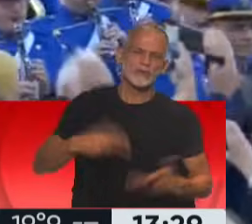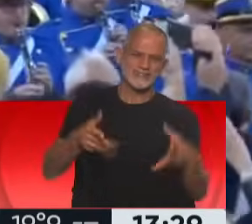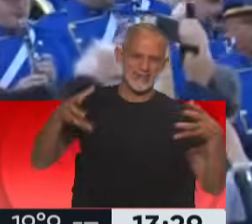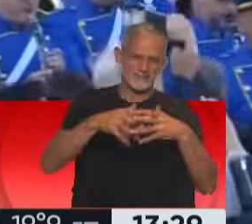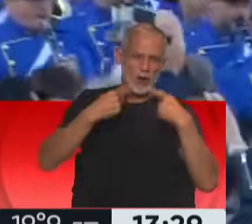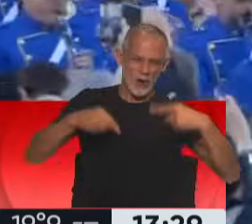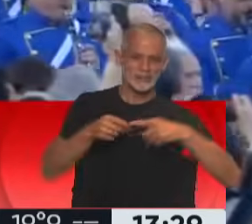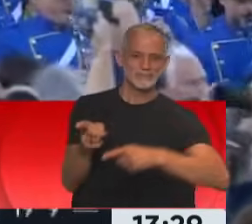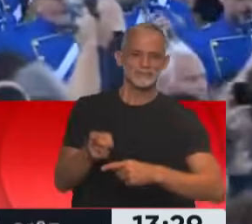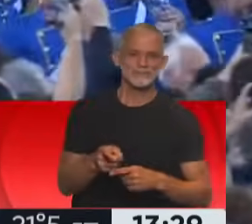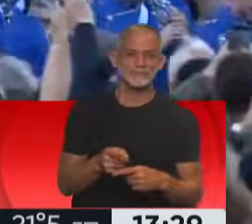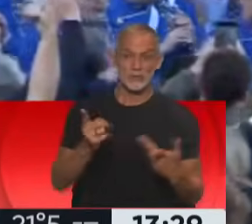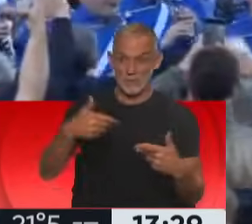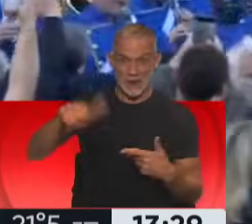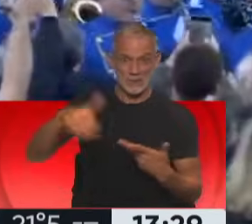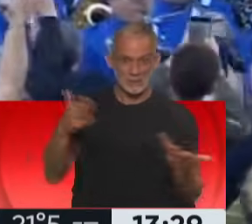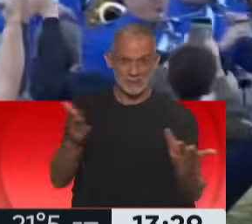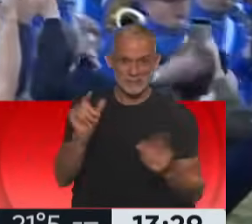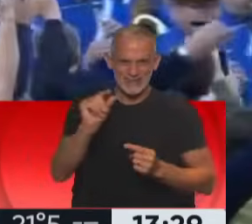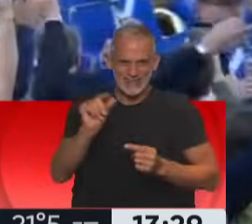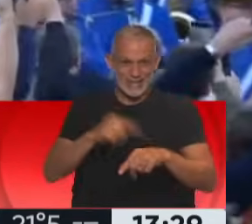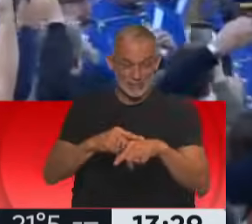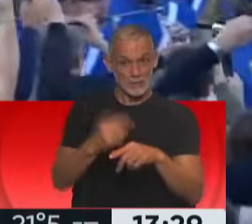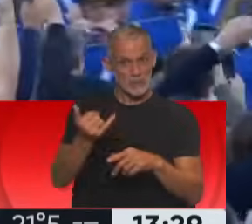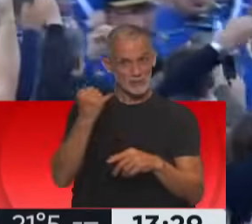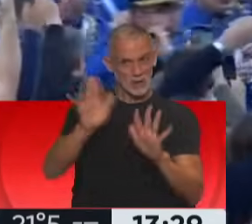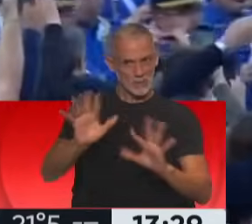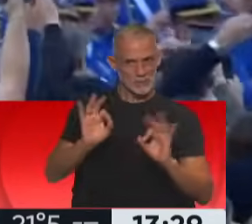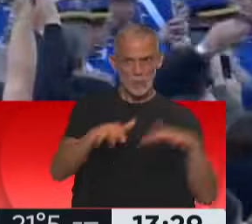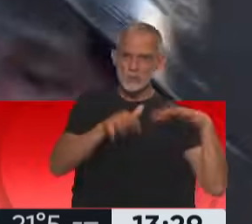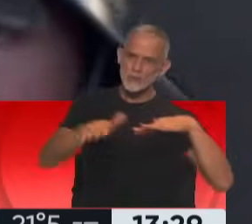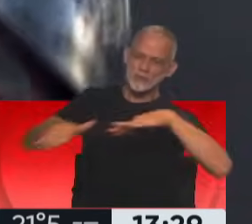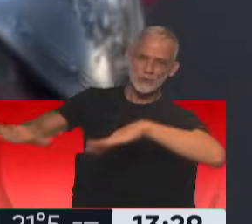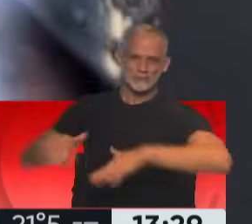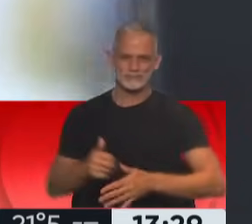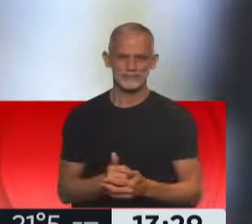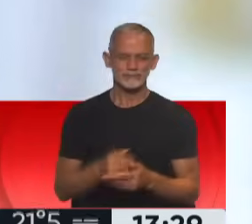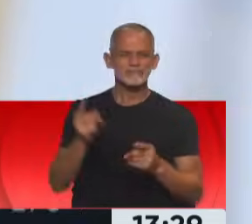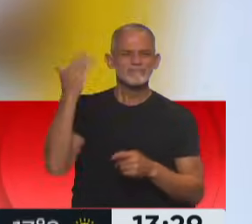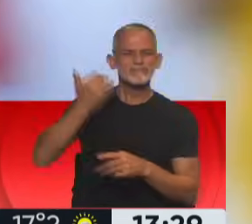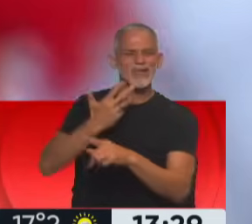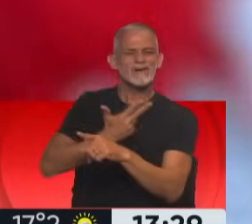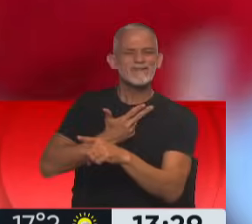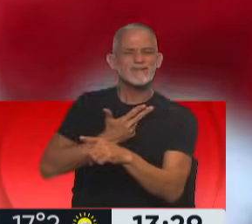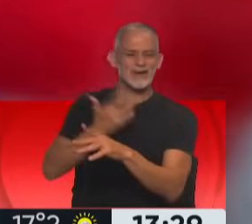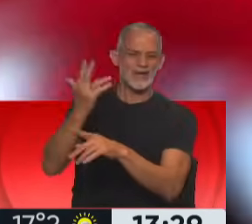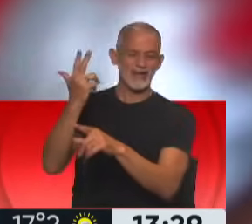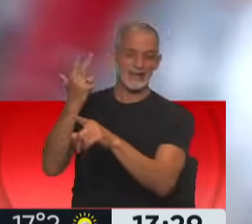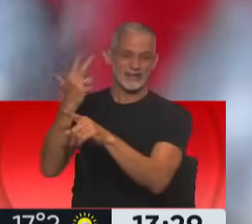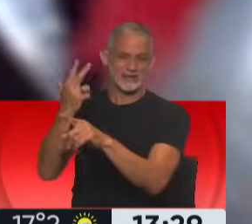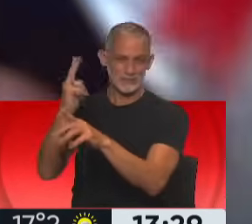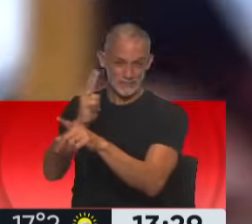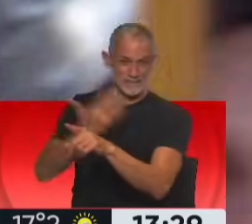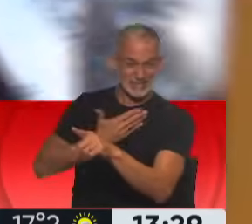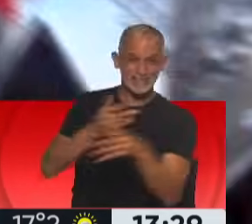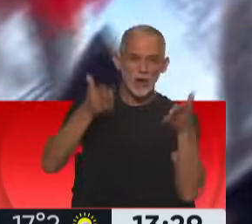estamos a minutos, evidentemente, de la proclamación. El entierro de Francisco y lo que fue su despedida